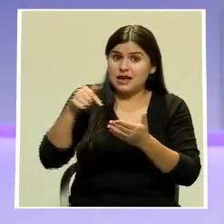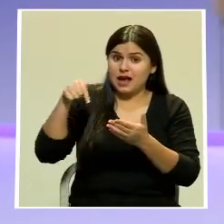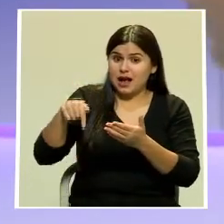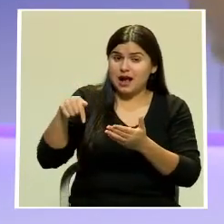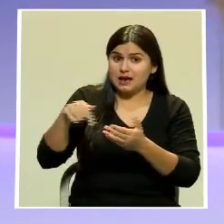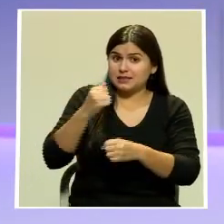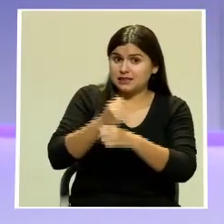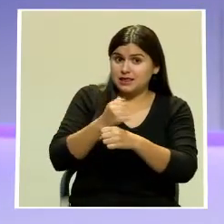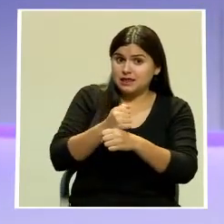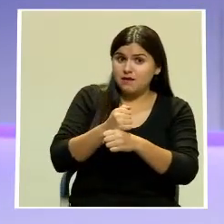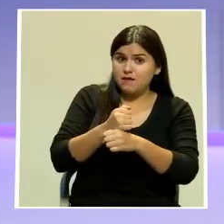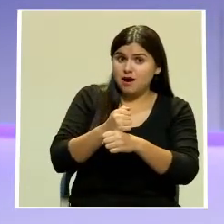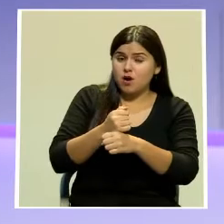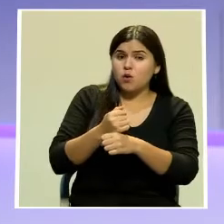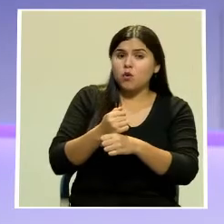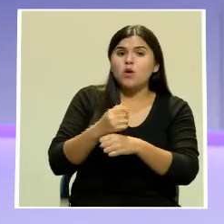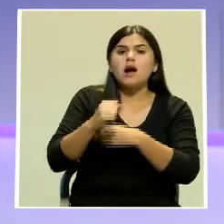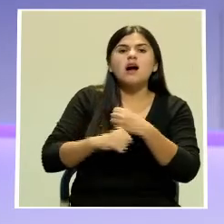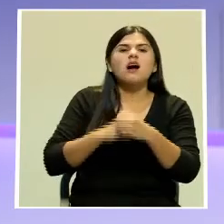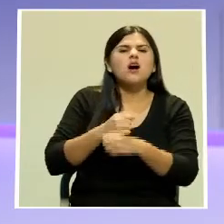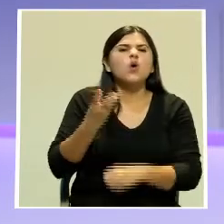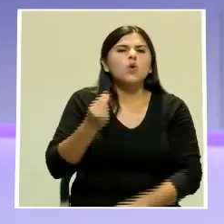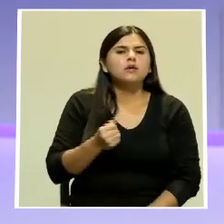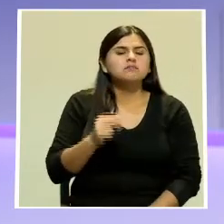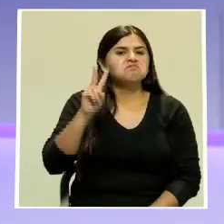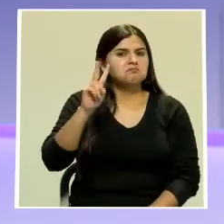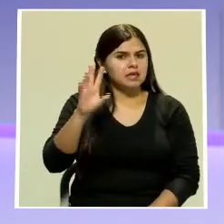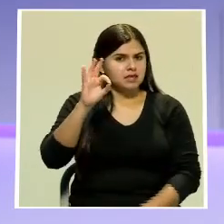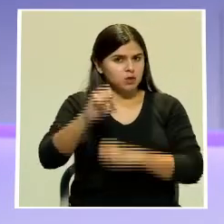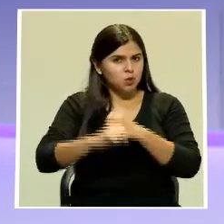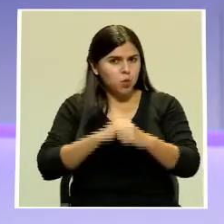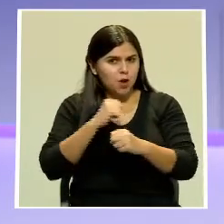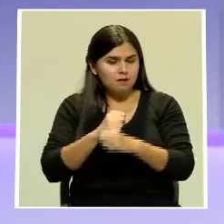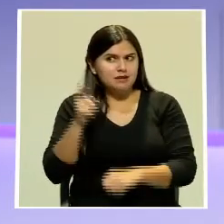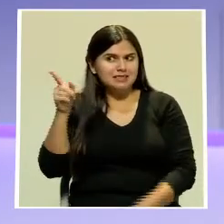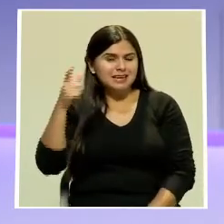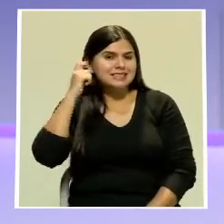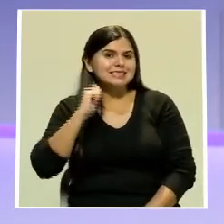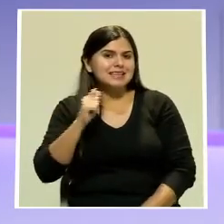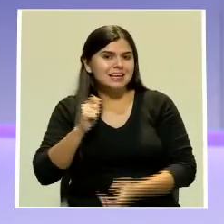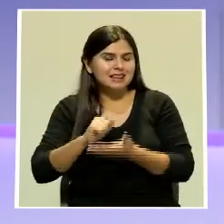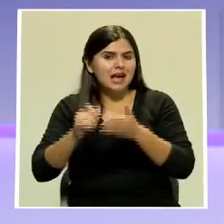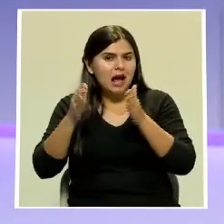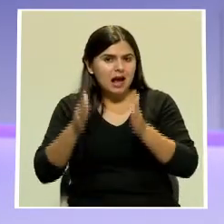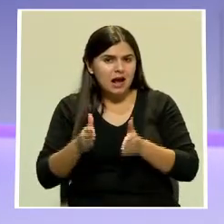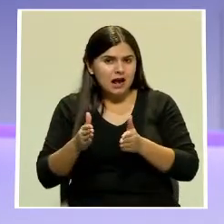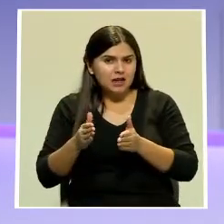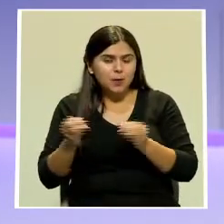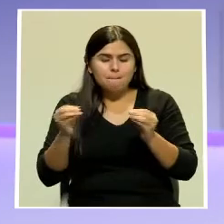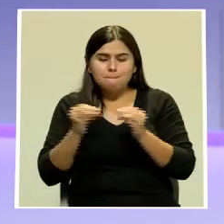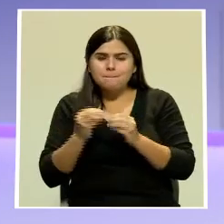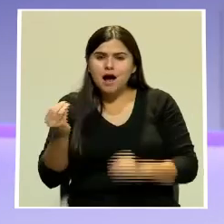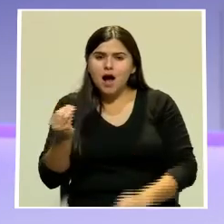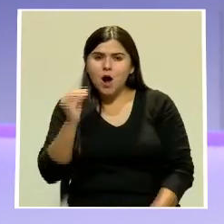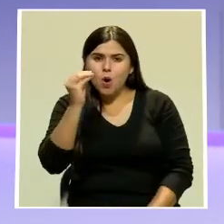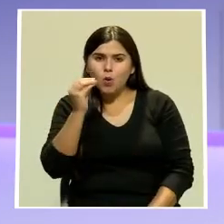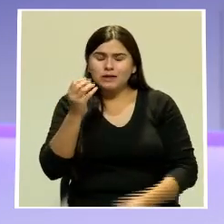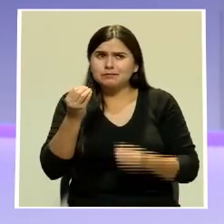clave a los 29 años. Es el secretario del Partido Liberación Nacional más joven en mucho